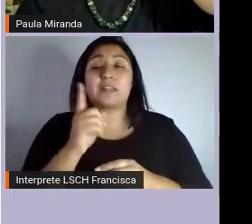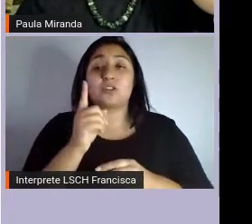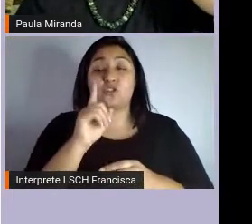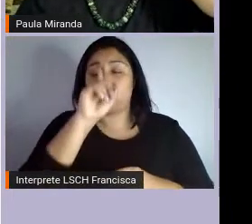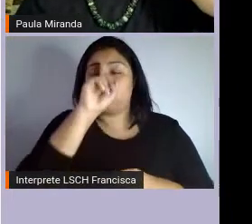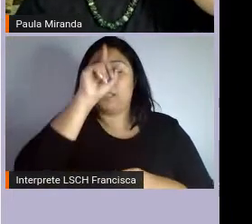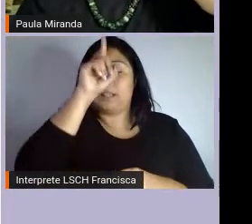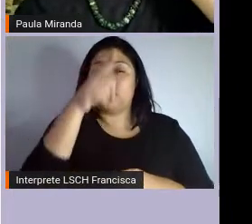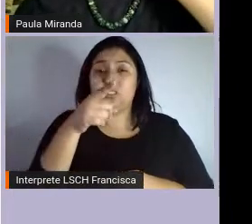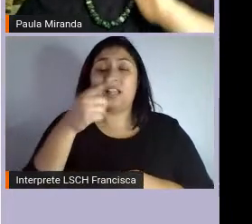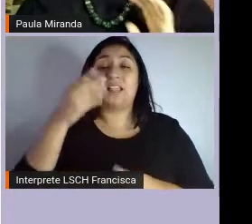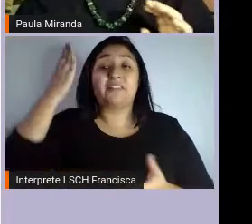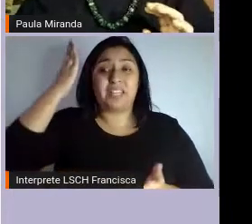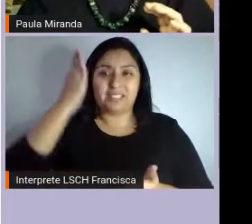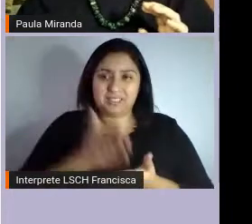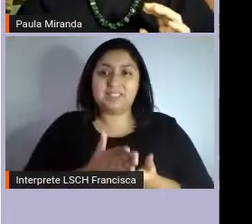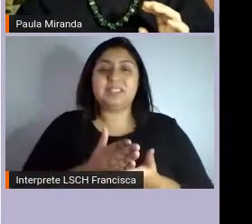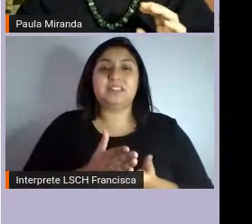exigir,